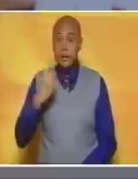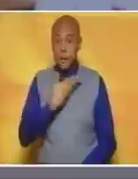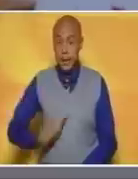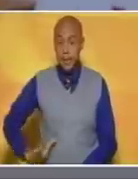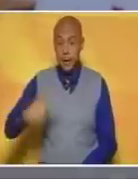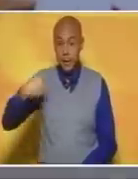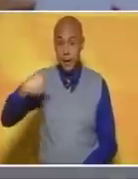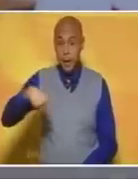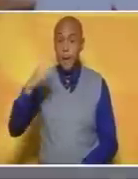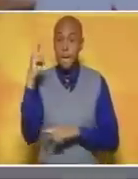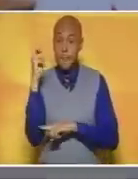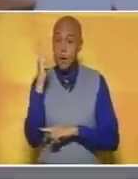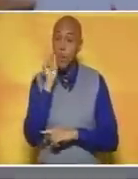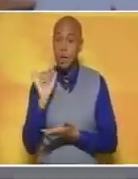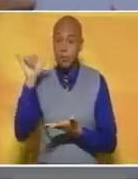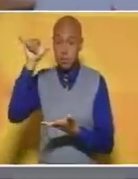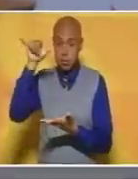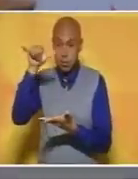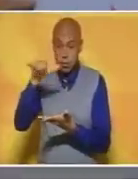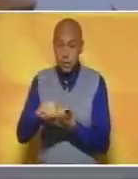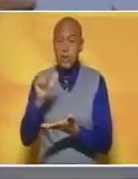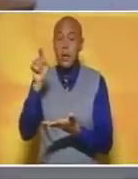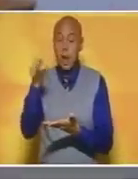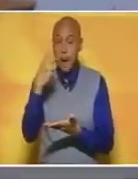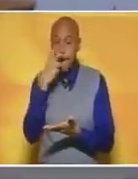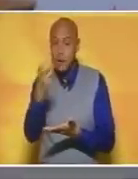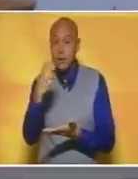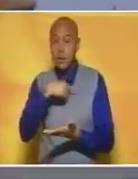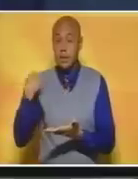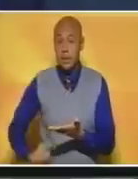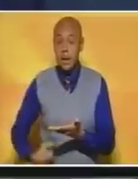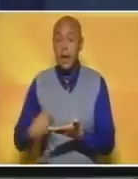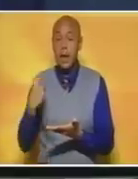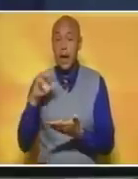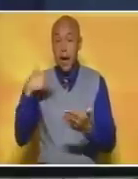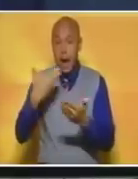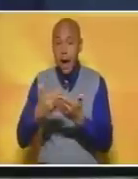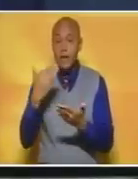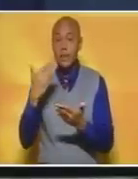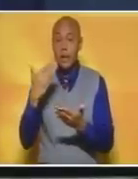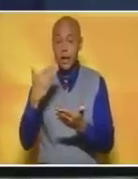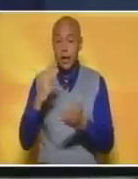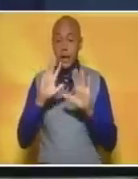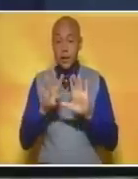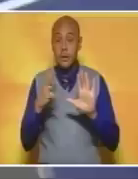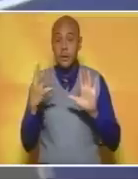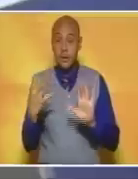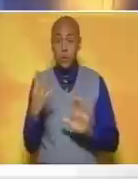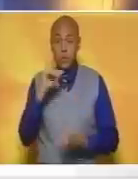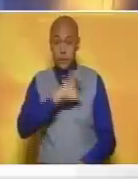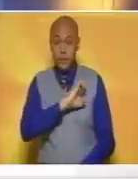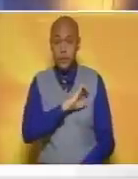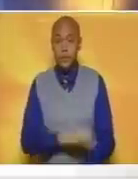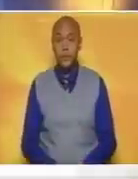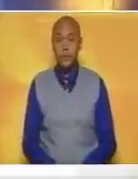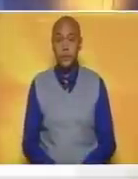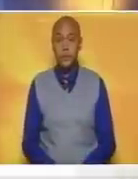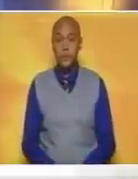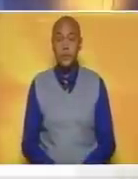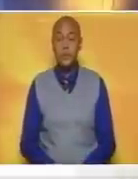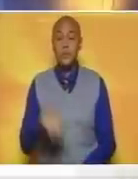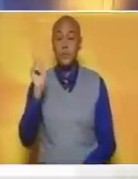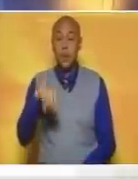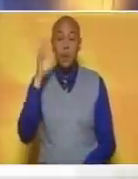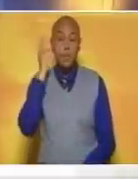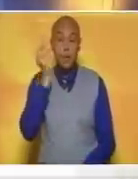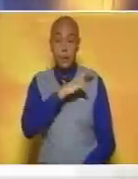Este viernes, Arreaza estaría de visita en la nación asiática hasta el próximo 19 de enero. La